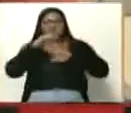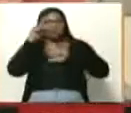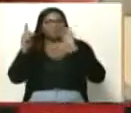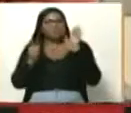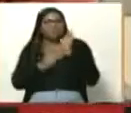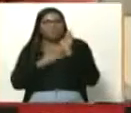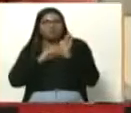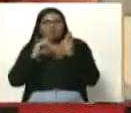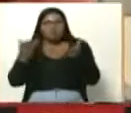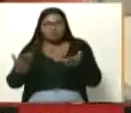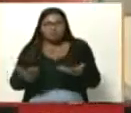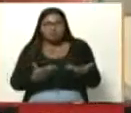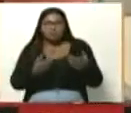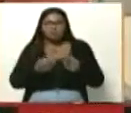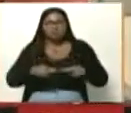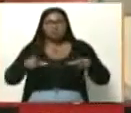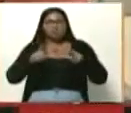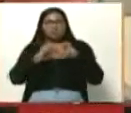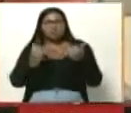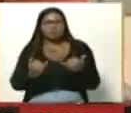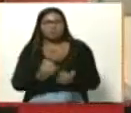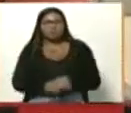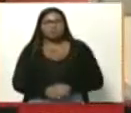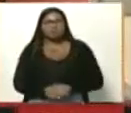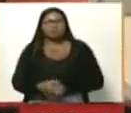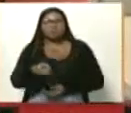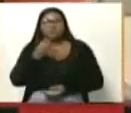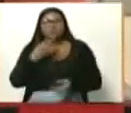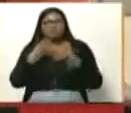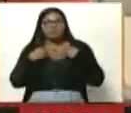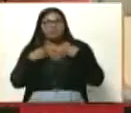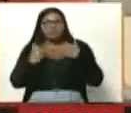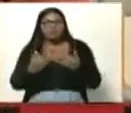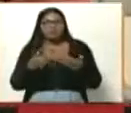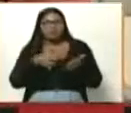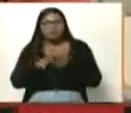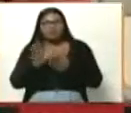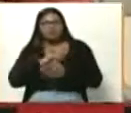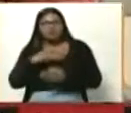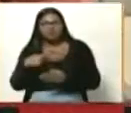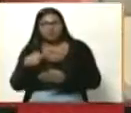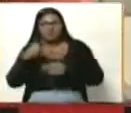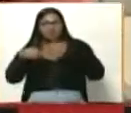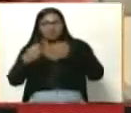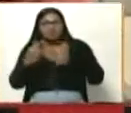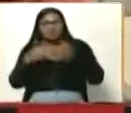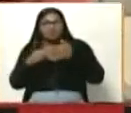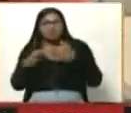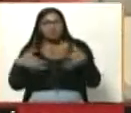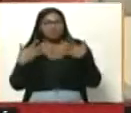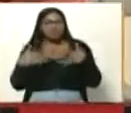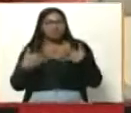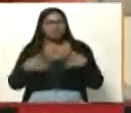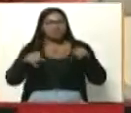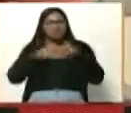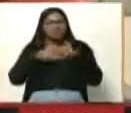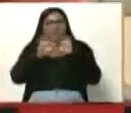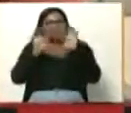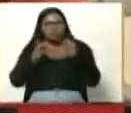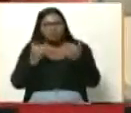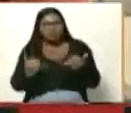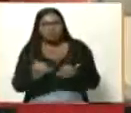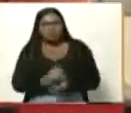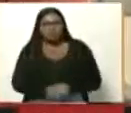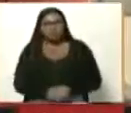nosotros recibamos de ese espacio del Eje del Buen Vivir nos garantice pues que luego podamos salir contentos, alegres